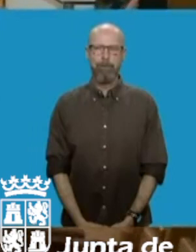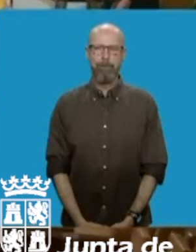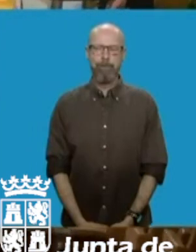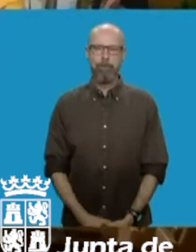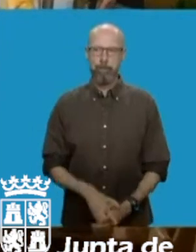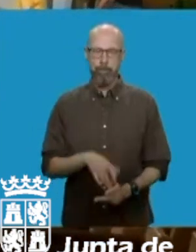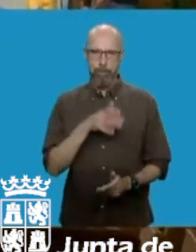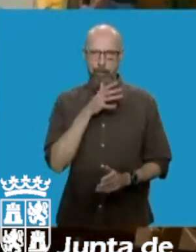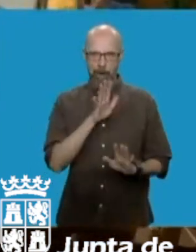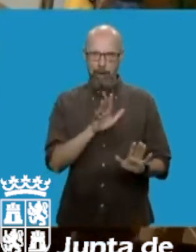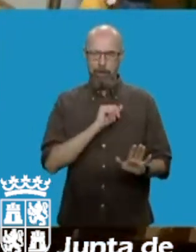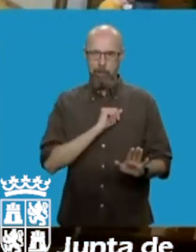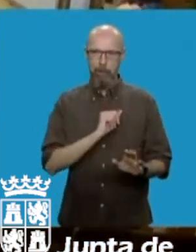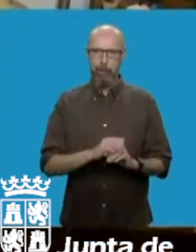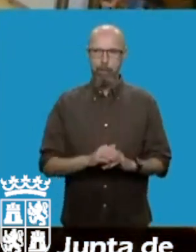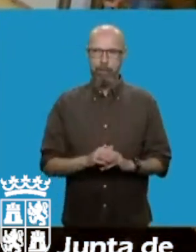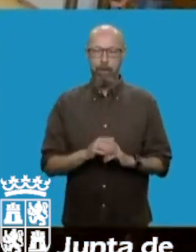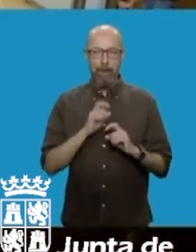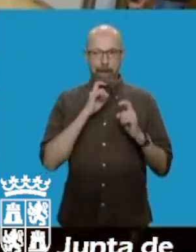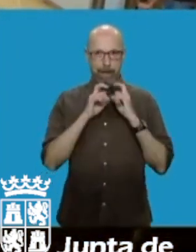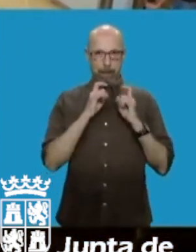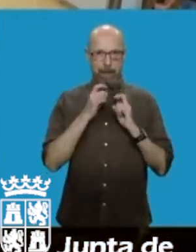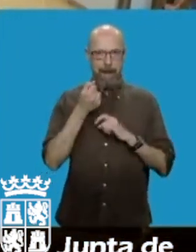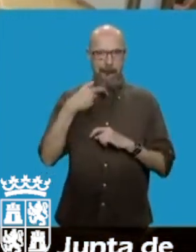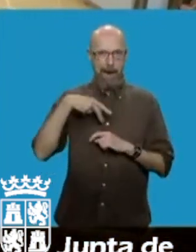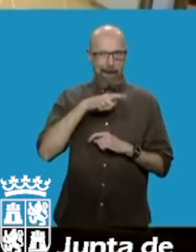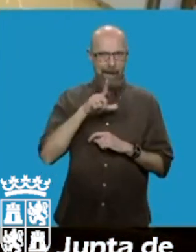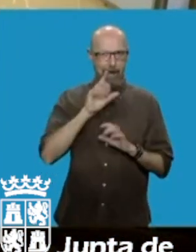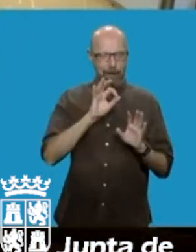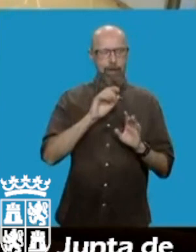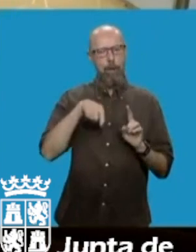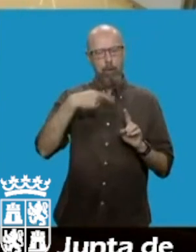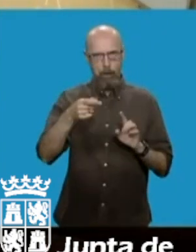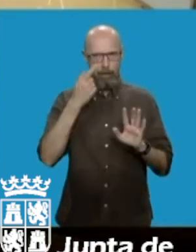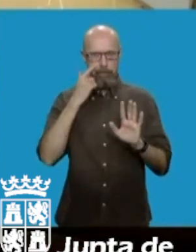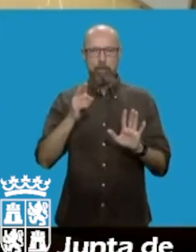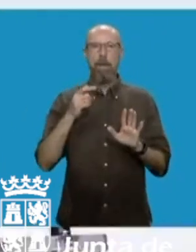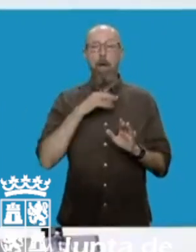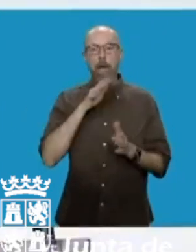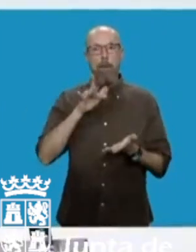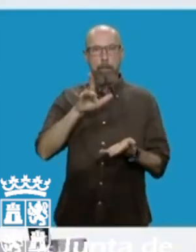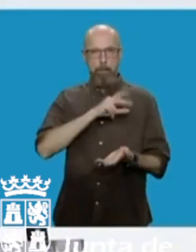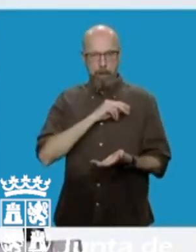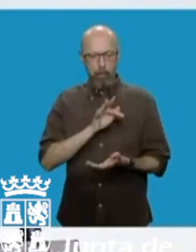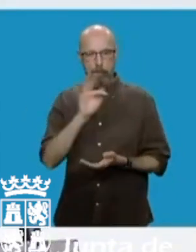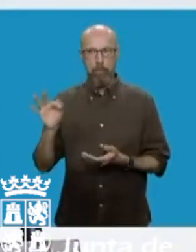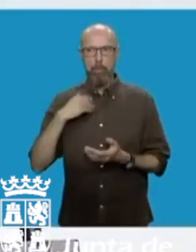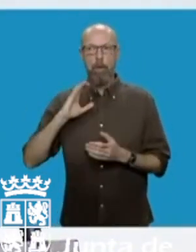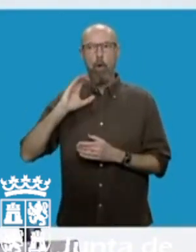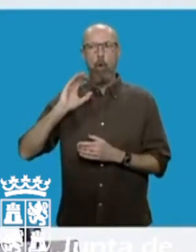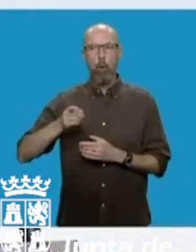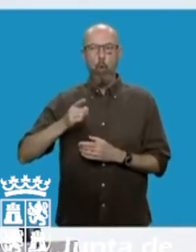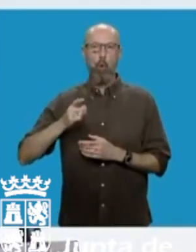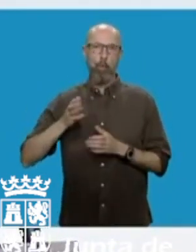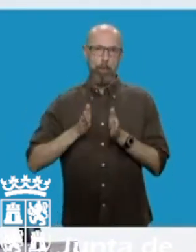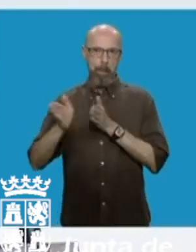Ahora con Ángel, ahora entrevistamos a Ángel, porque efectivamente vamos al siguiente galardón. El Club Patinaje en Línea Valladolid firmó